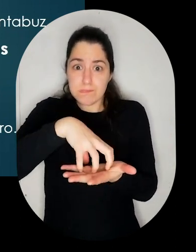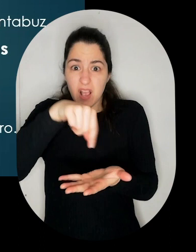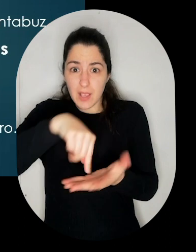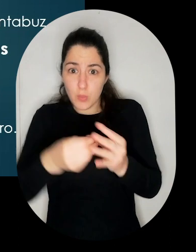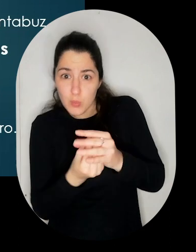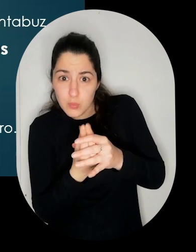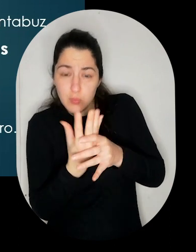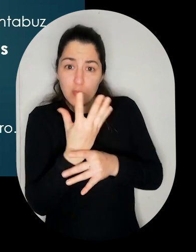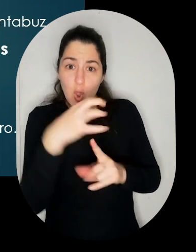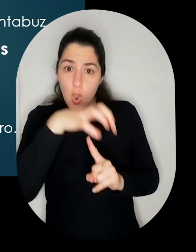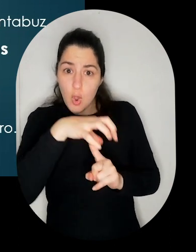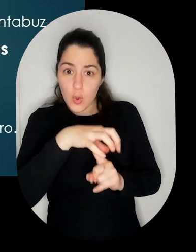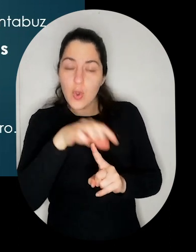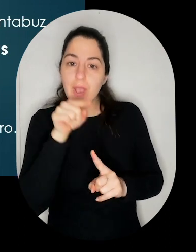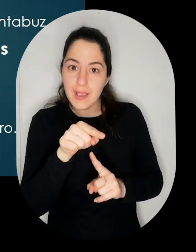a